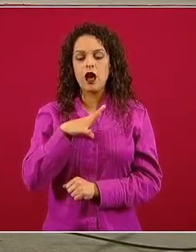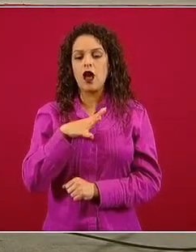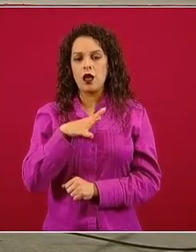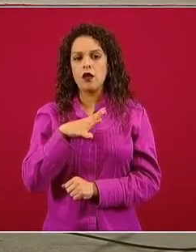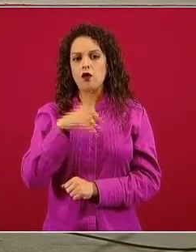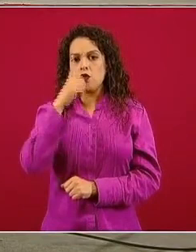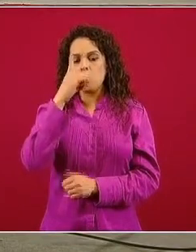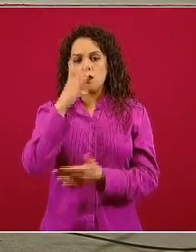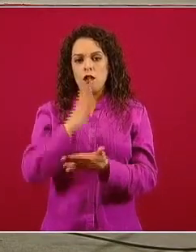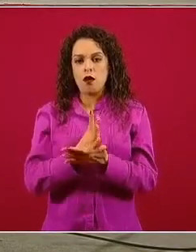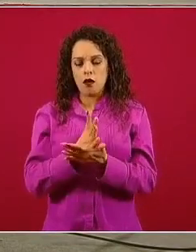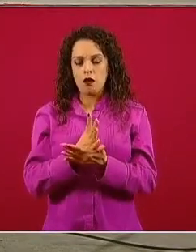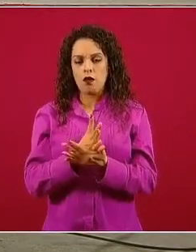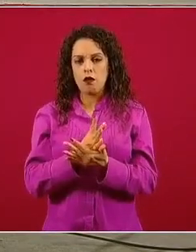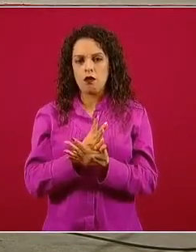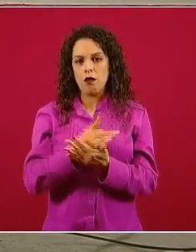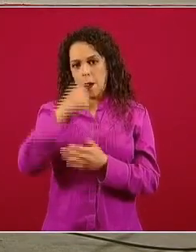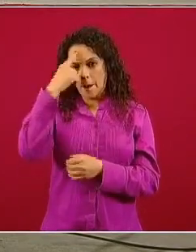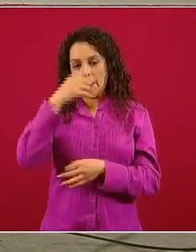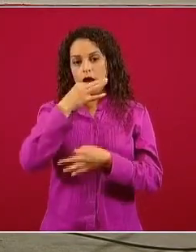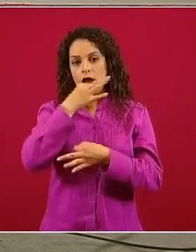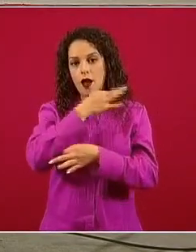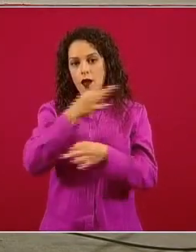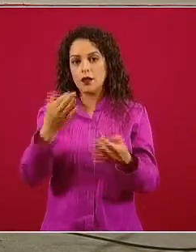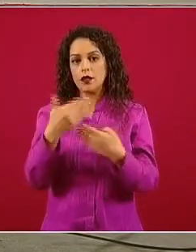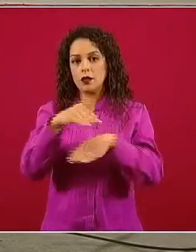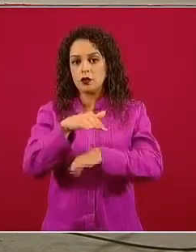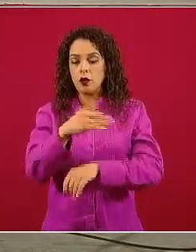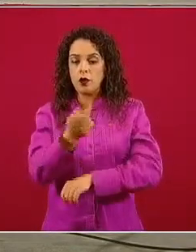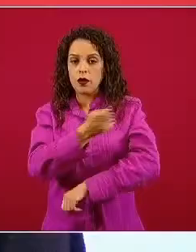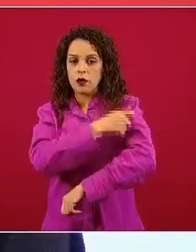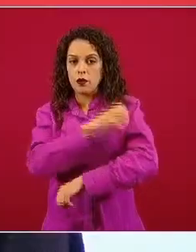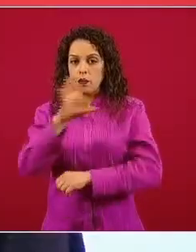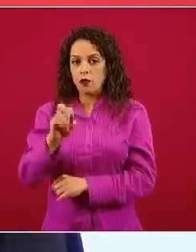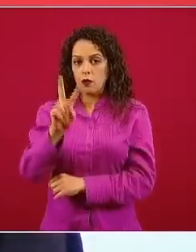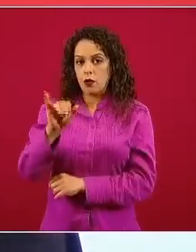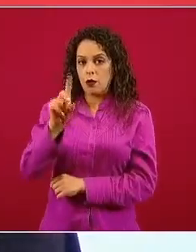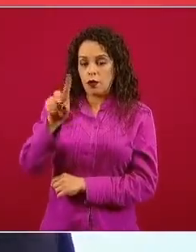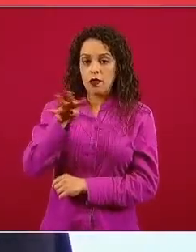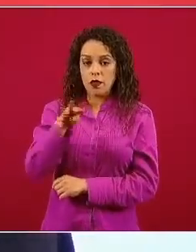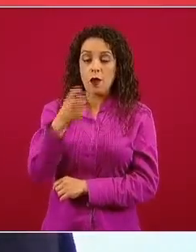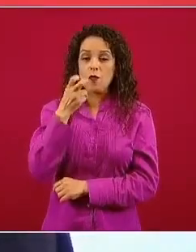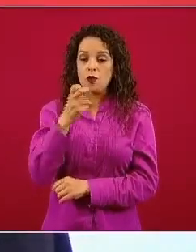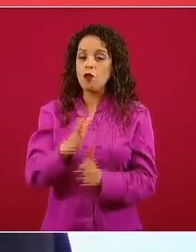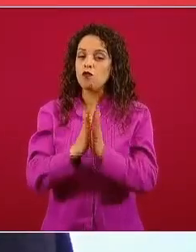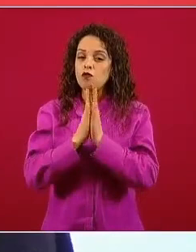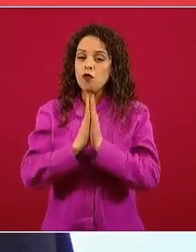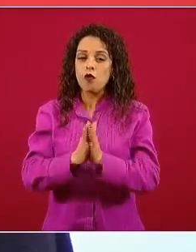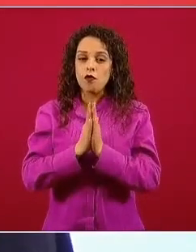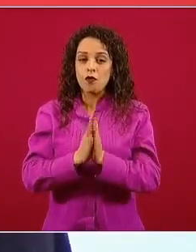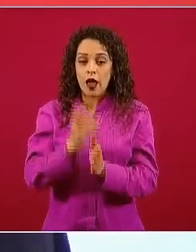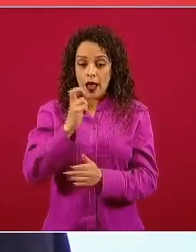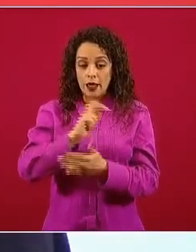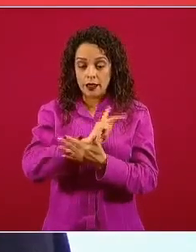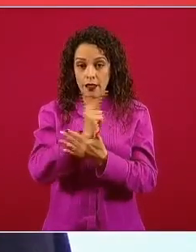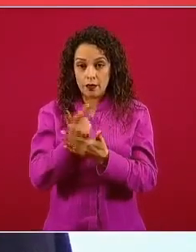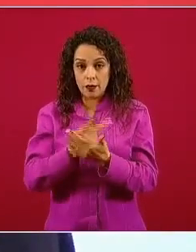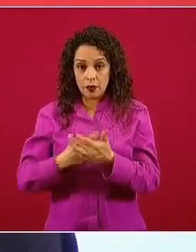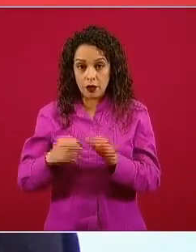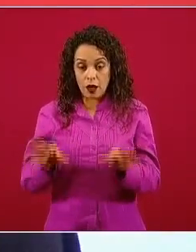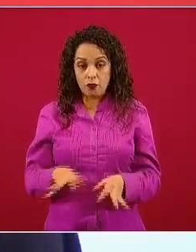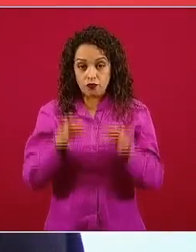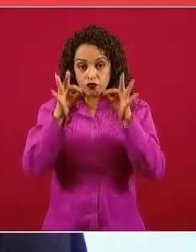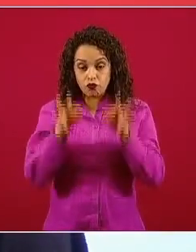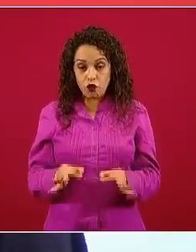para efectos de vacuna COVID-19. Por favor, atendamos a todo lo que a través de este programa y de estas vías